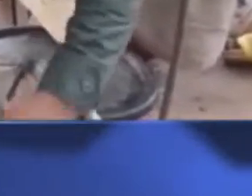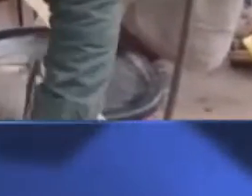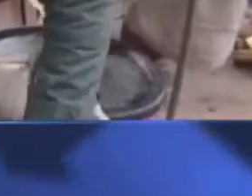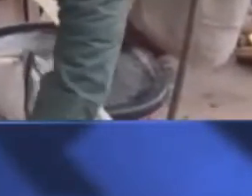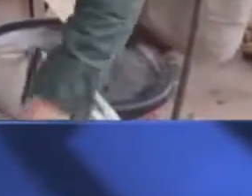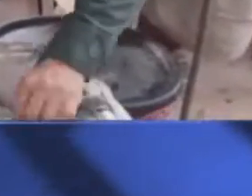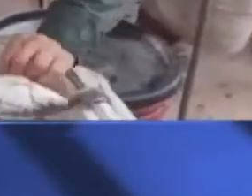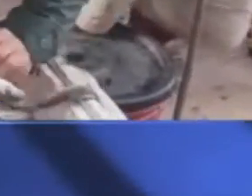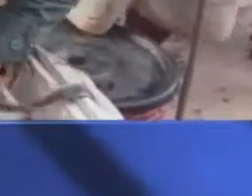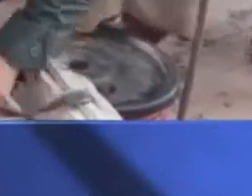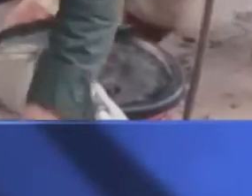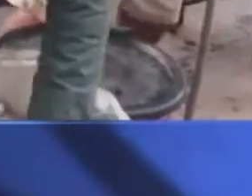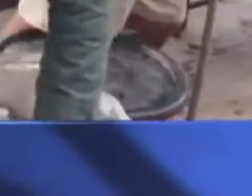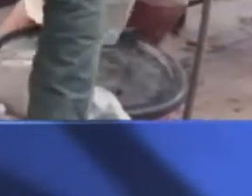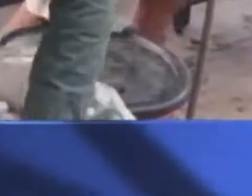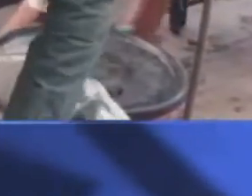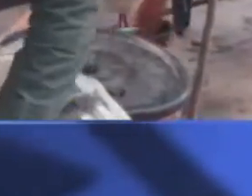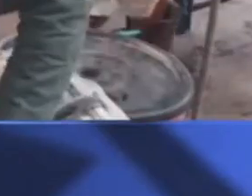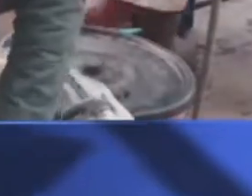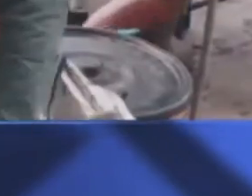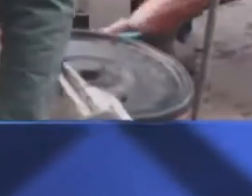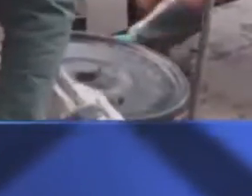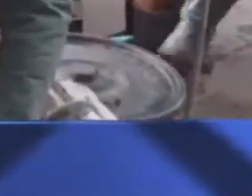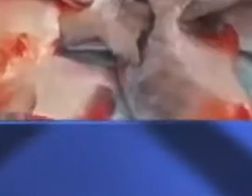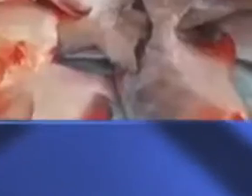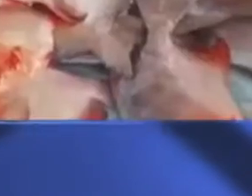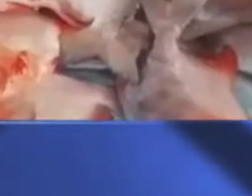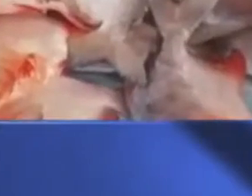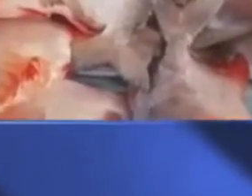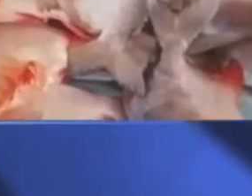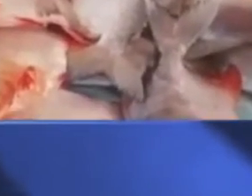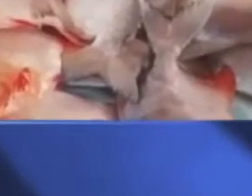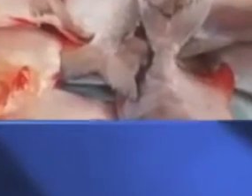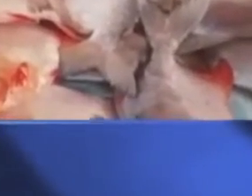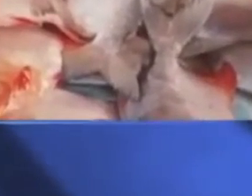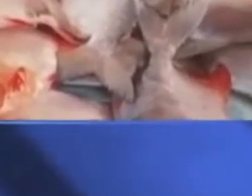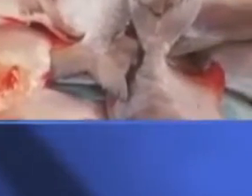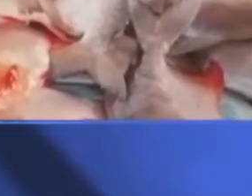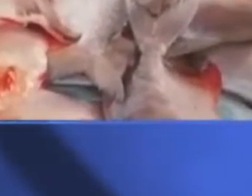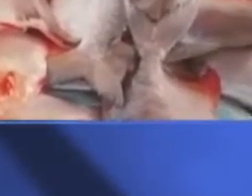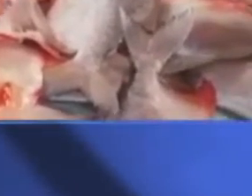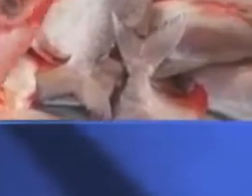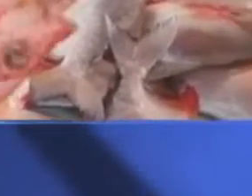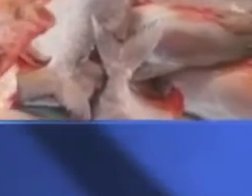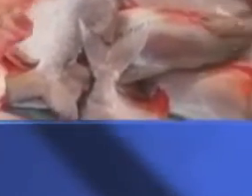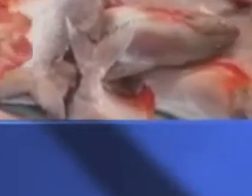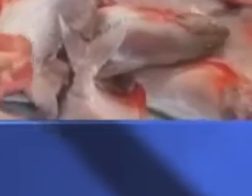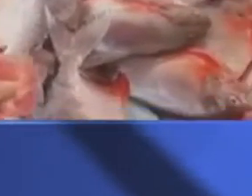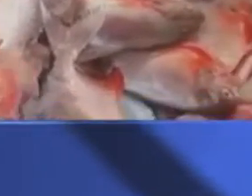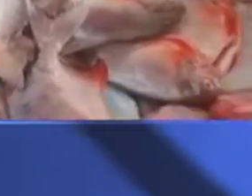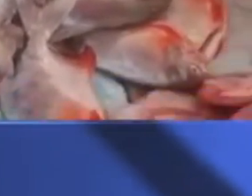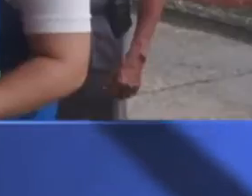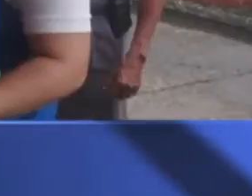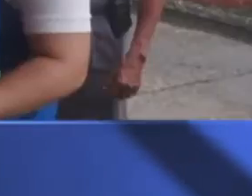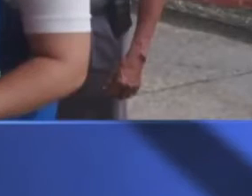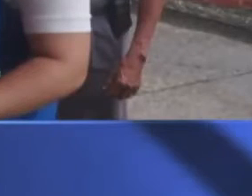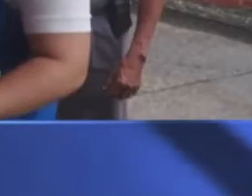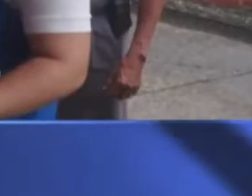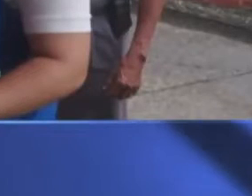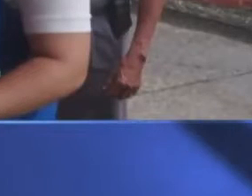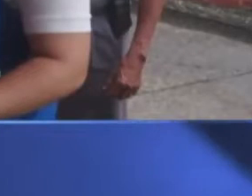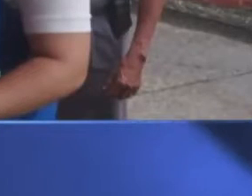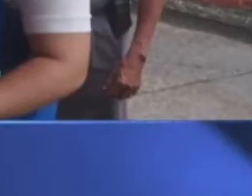Al regresar en instantes les tendremos detalles sobre los operativos que adelantó en las últimas horas la Policía de Medio Ambiente y que permitió la